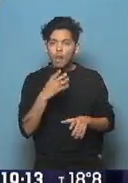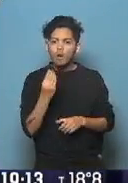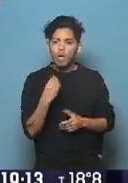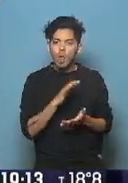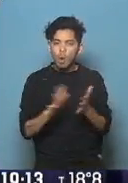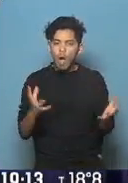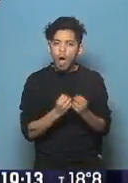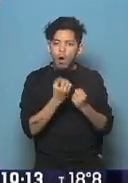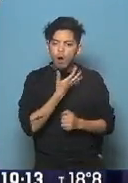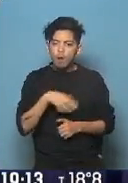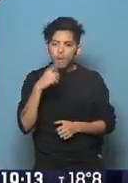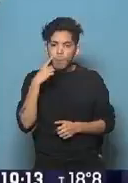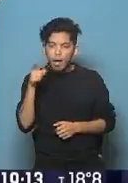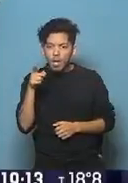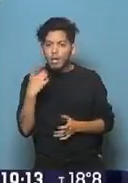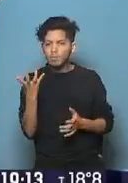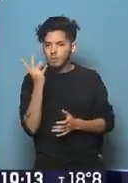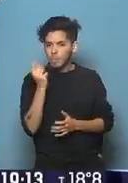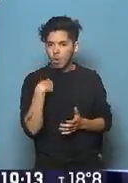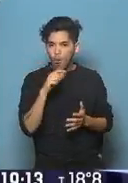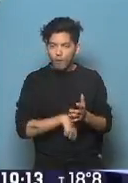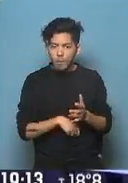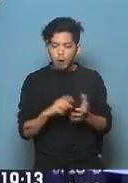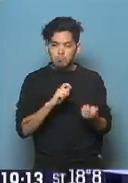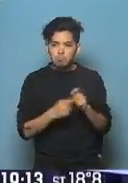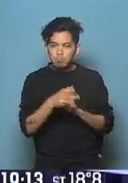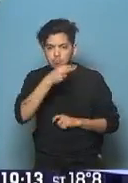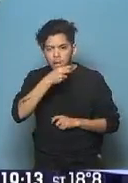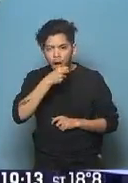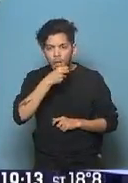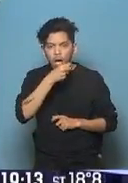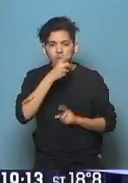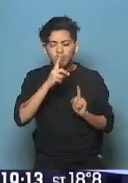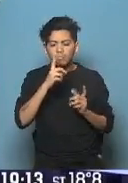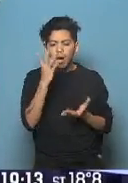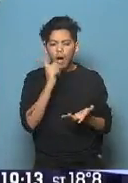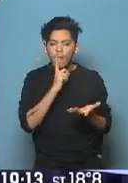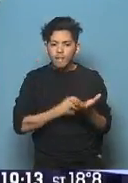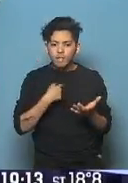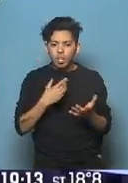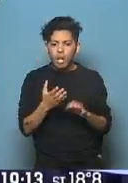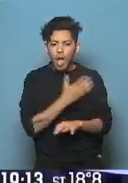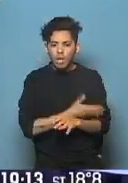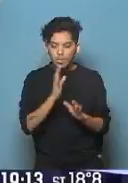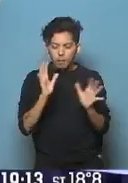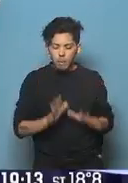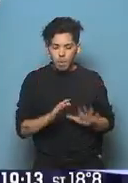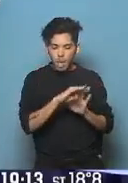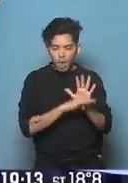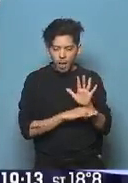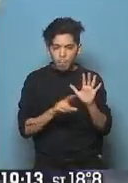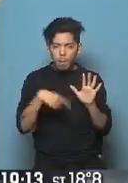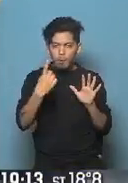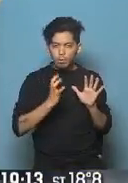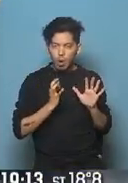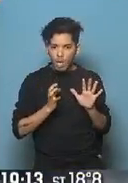nuevo acuerdo con el Fondo Monetario que se acaba de firmar no modifica en nada las pautas previstas en el presupuesto de 2019.